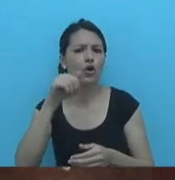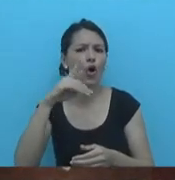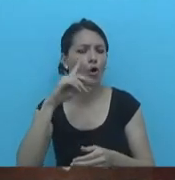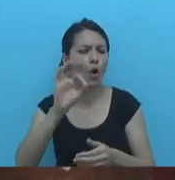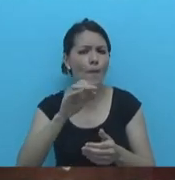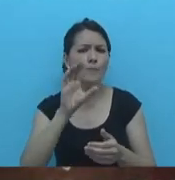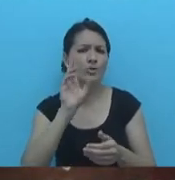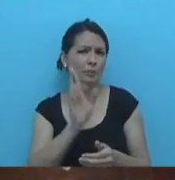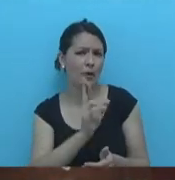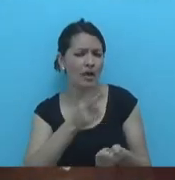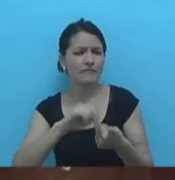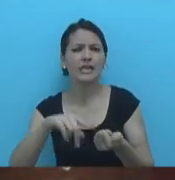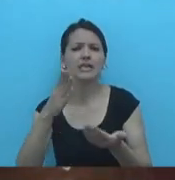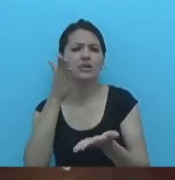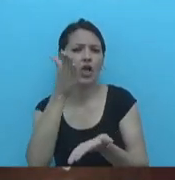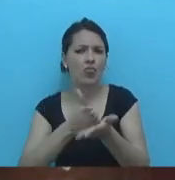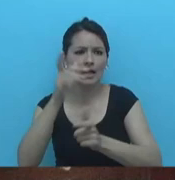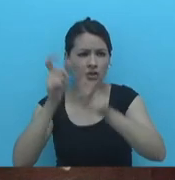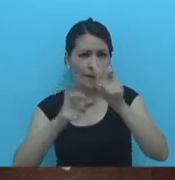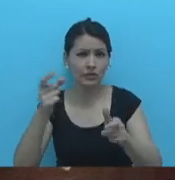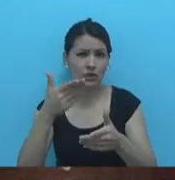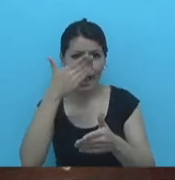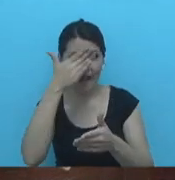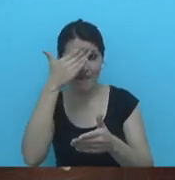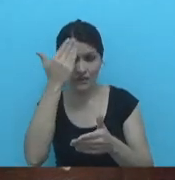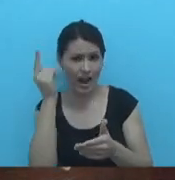de los pacientes, que promovía la no discriminación,